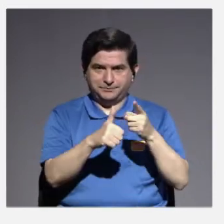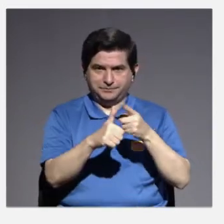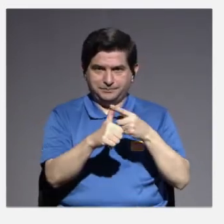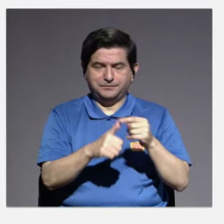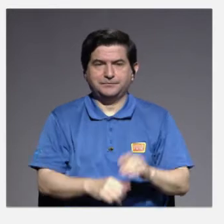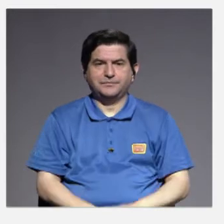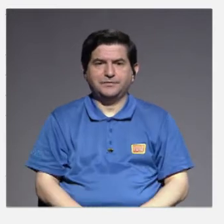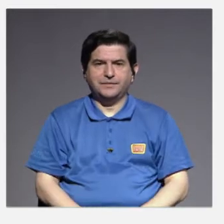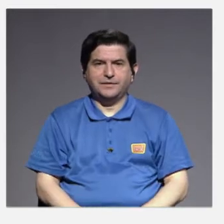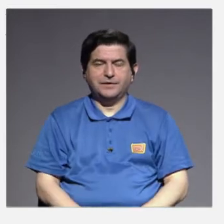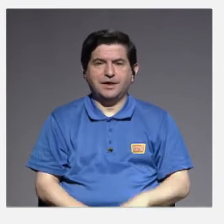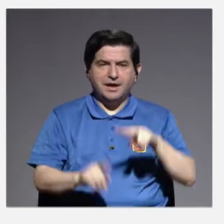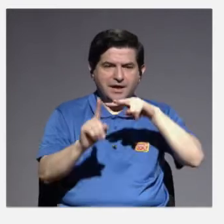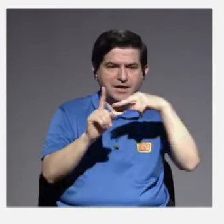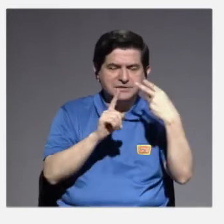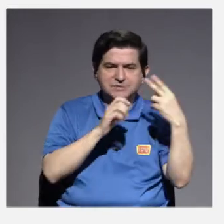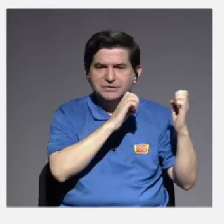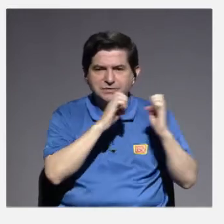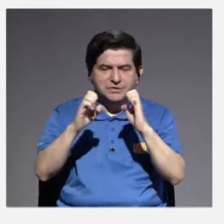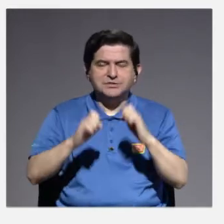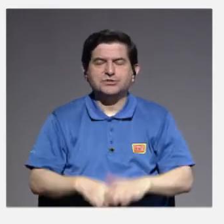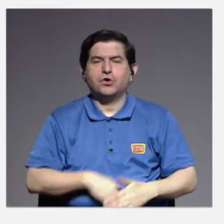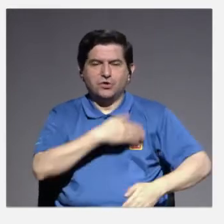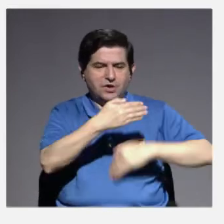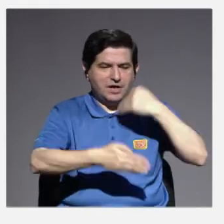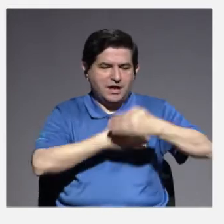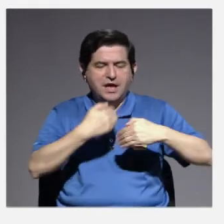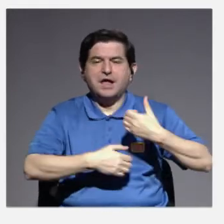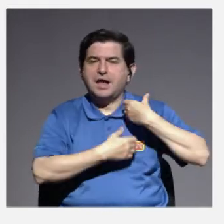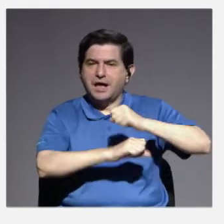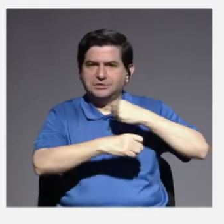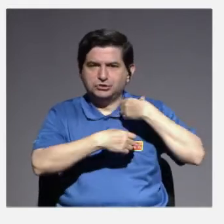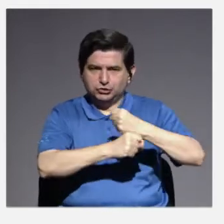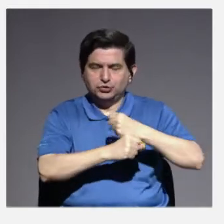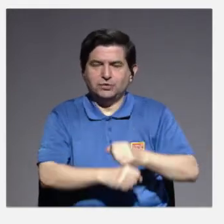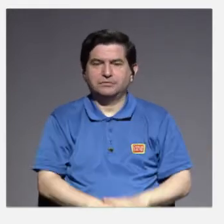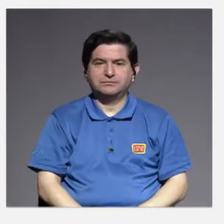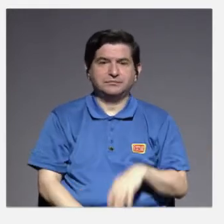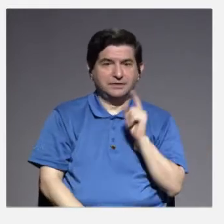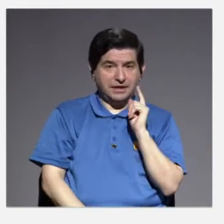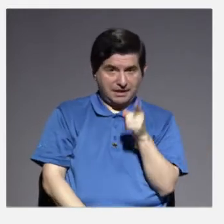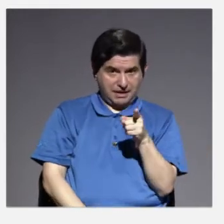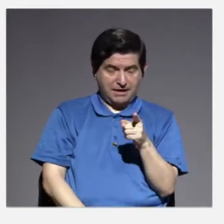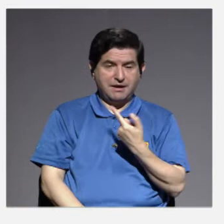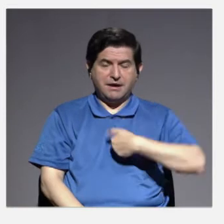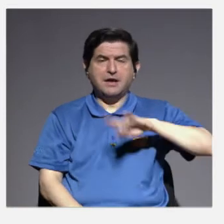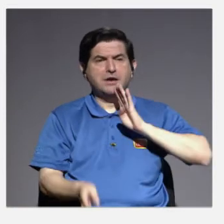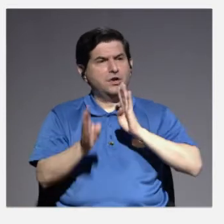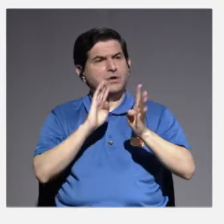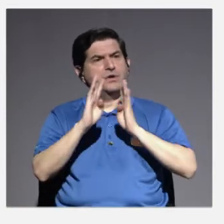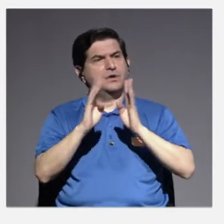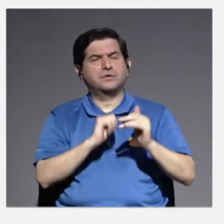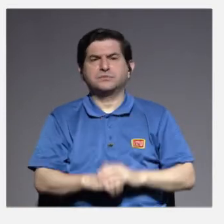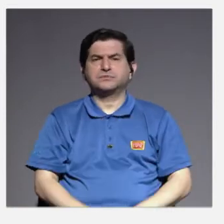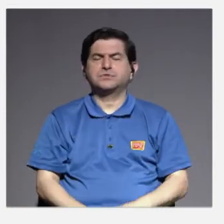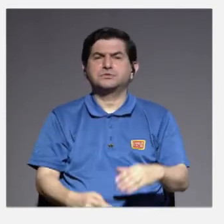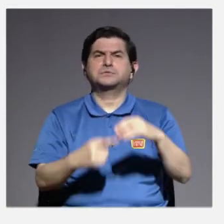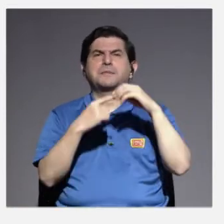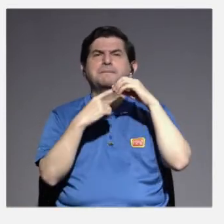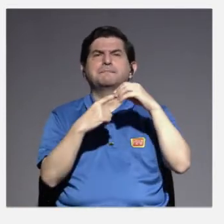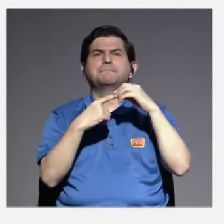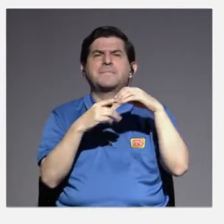tiene que ver con la visión estratégica y gestión municipal. Entonces, aquí básicamente podemos hablar de que los